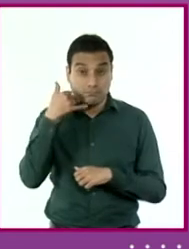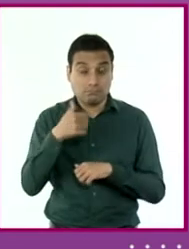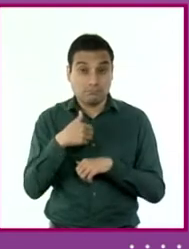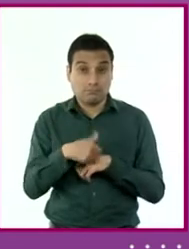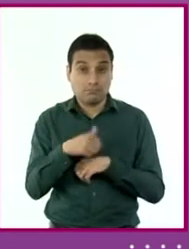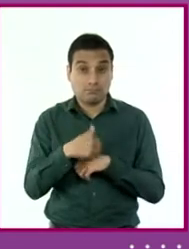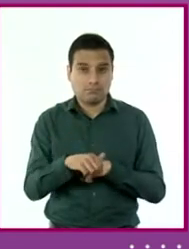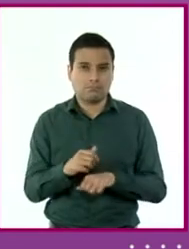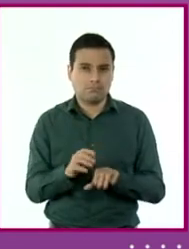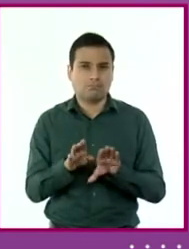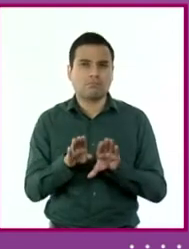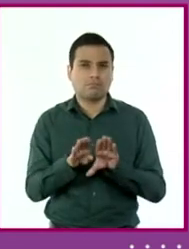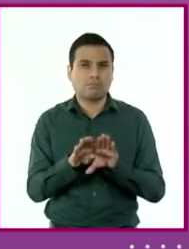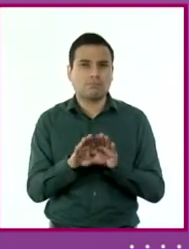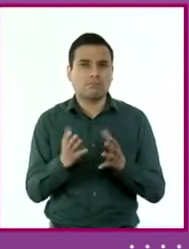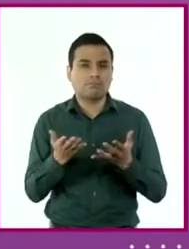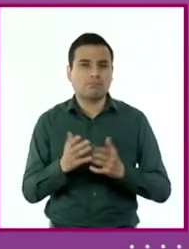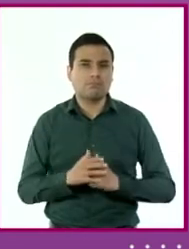telefónico? ¡Ay!